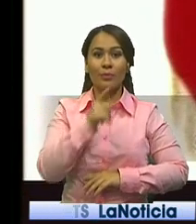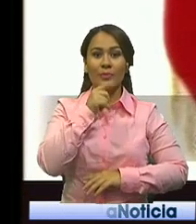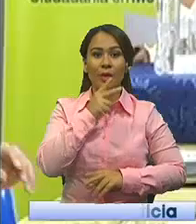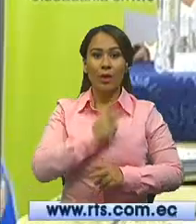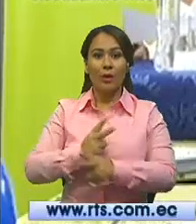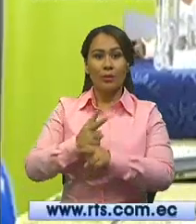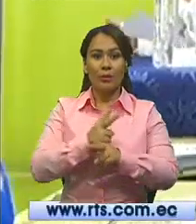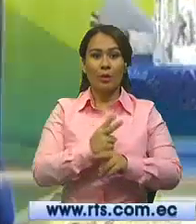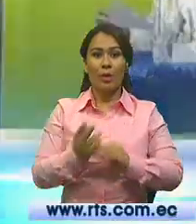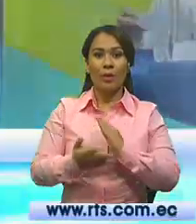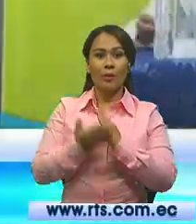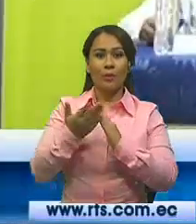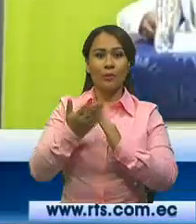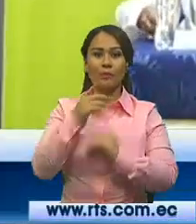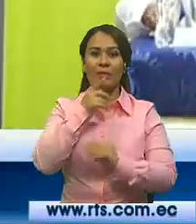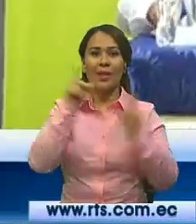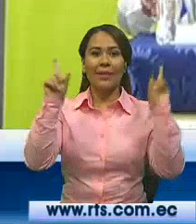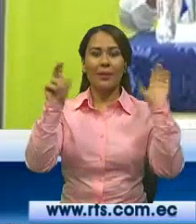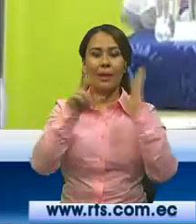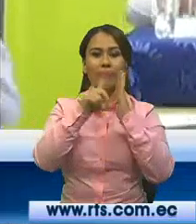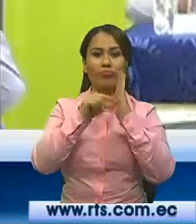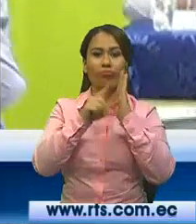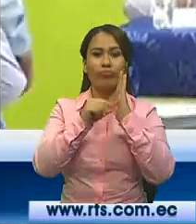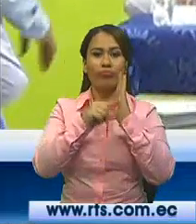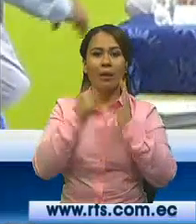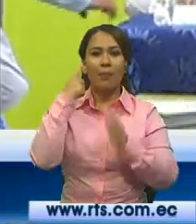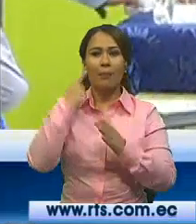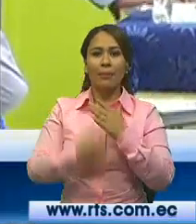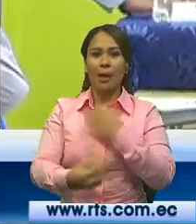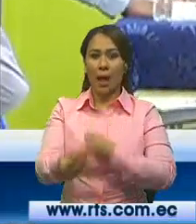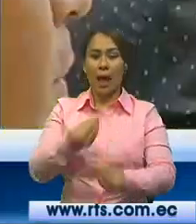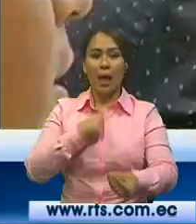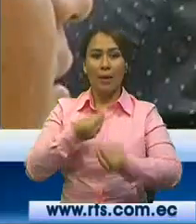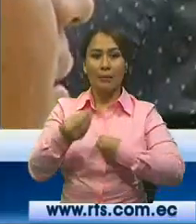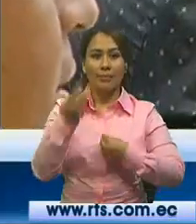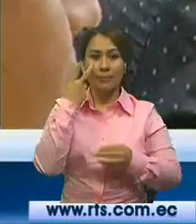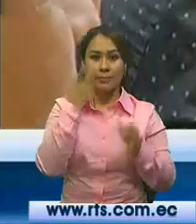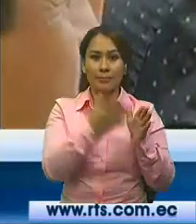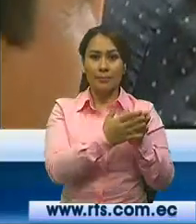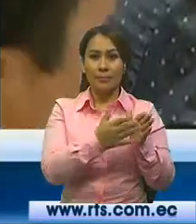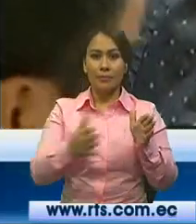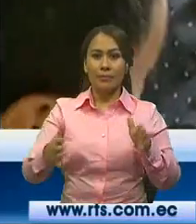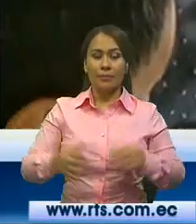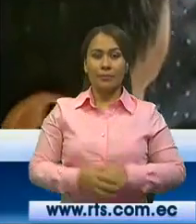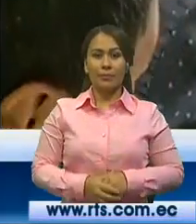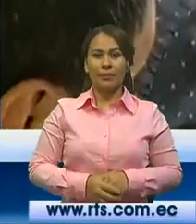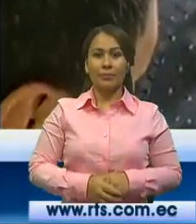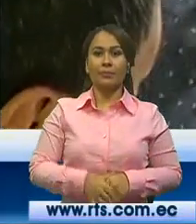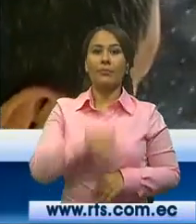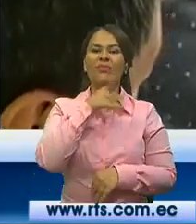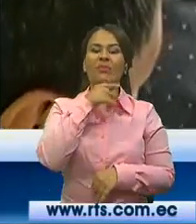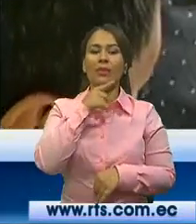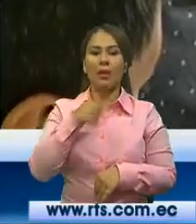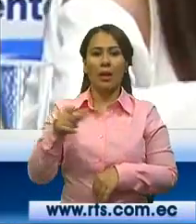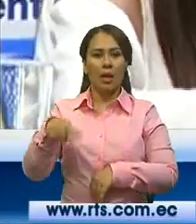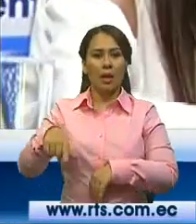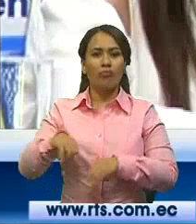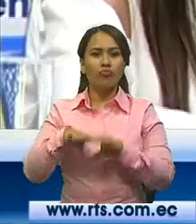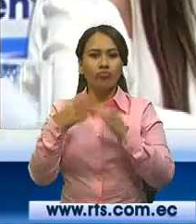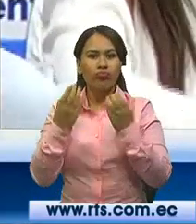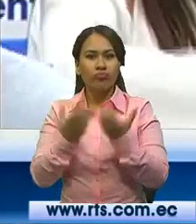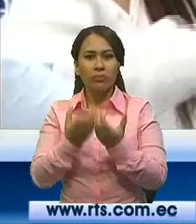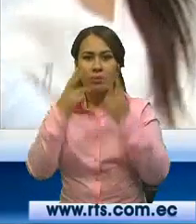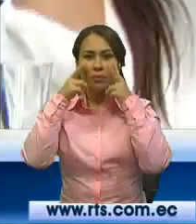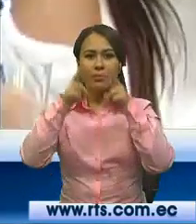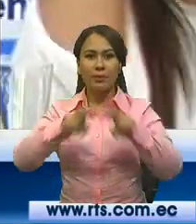Consejo Consultivo Productivo Tributario, del que estará a cargo el segundo mandatario, que estará conformado por representantes del sector